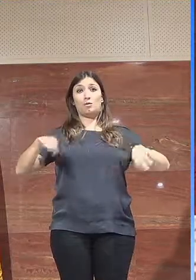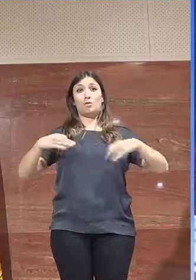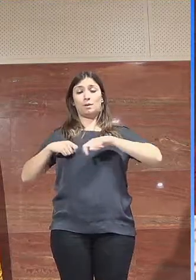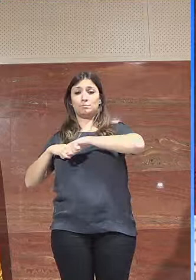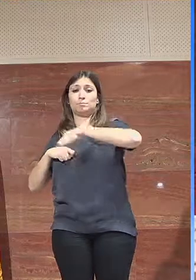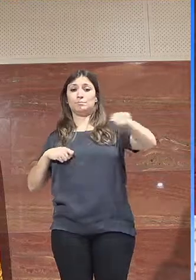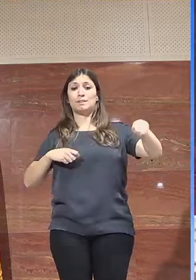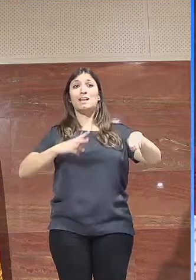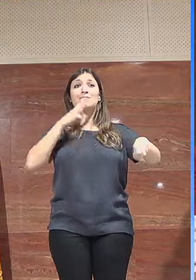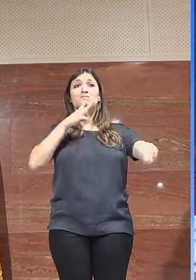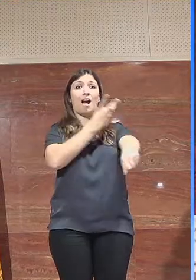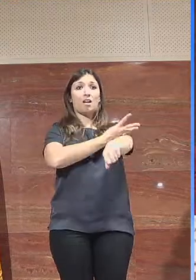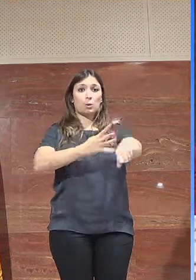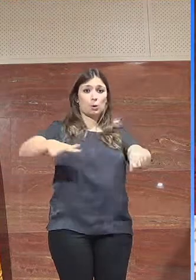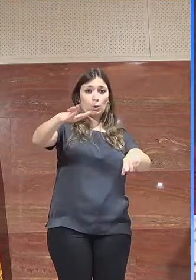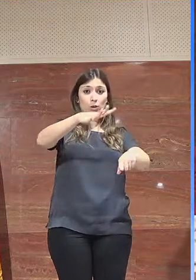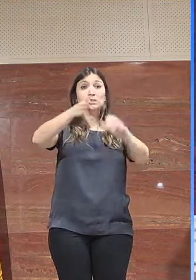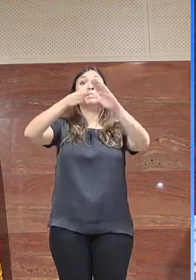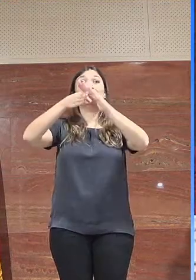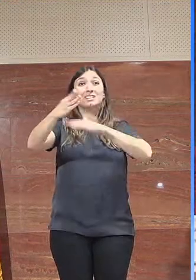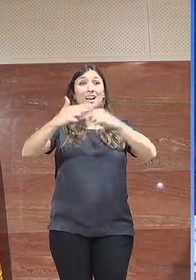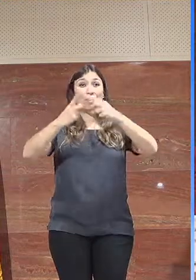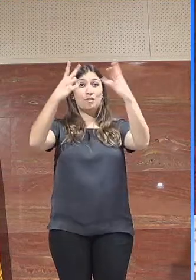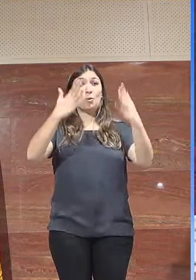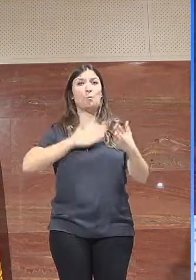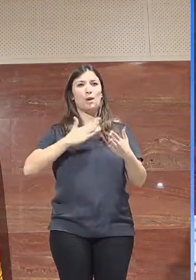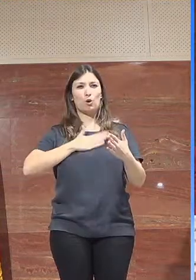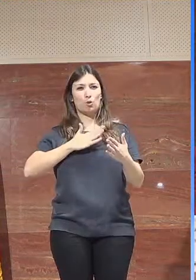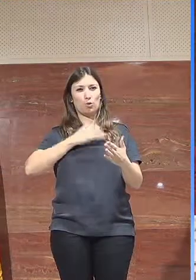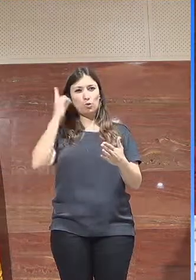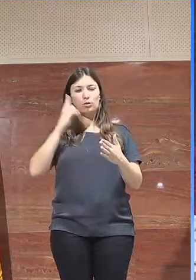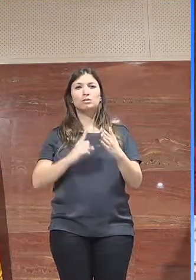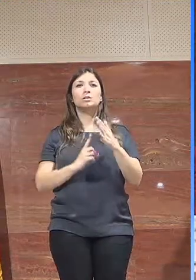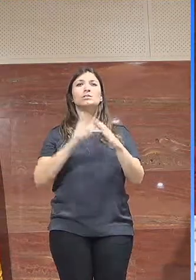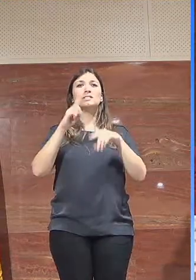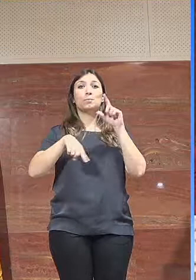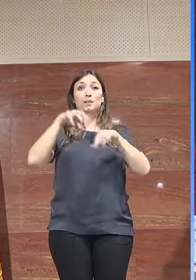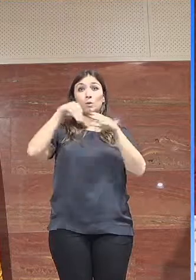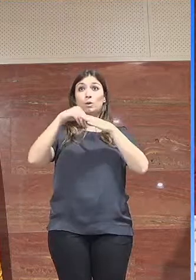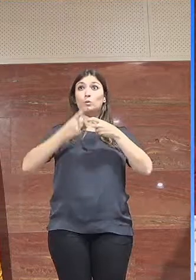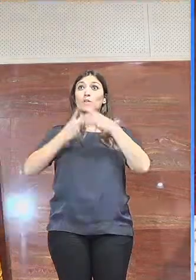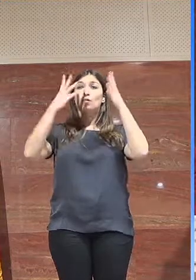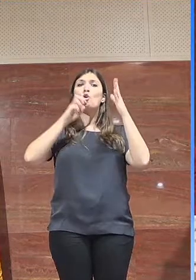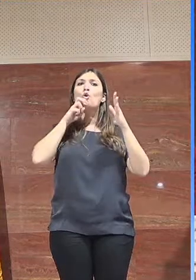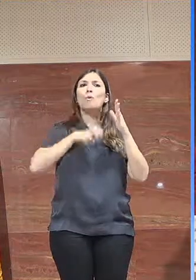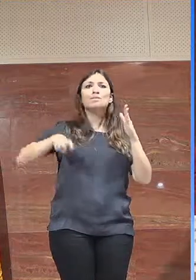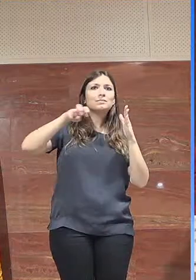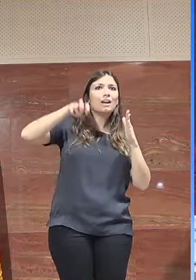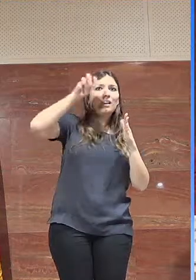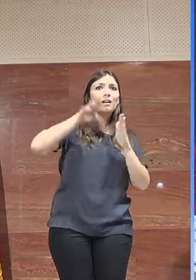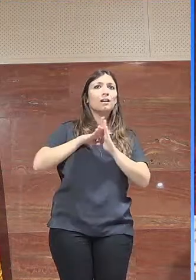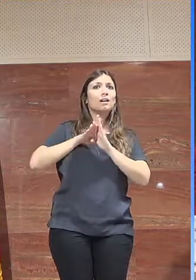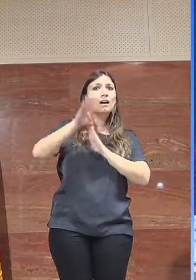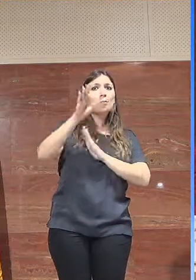y lo que sería el acceso al propio edificio, el acceso al portal, la comunicación vertical en el interior del edificio, es decir, escaleras, rampas